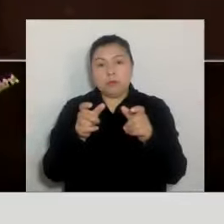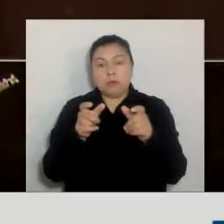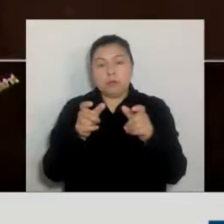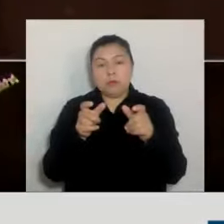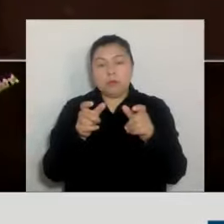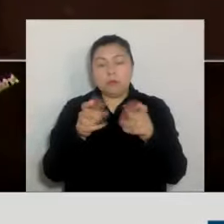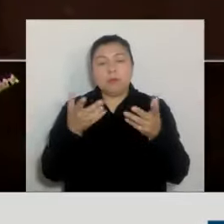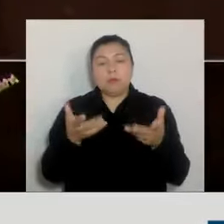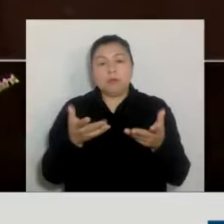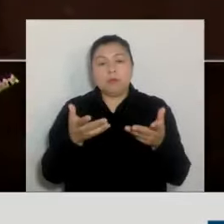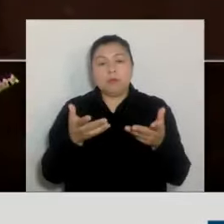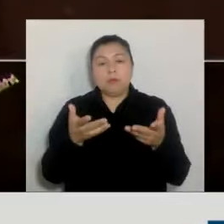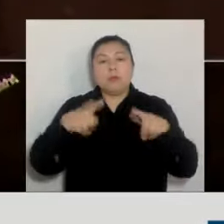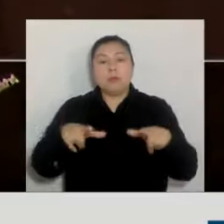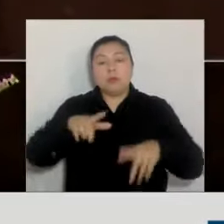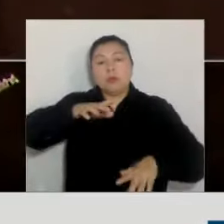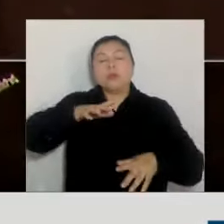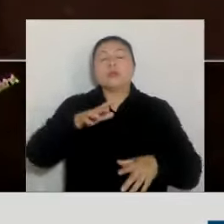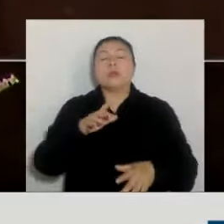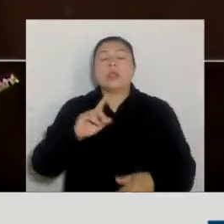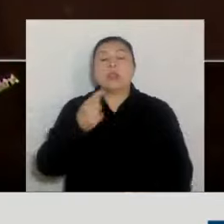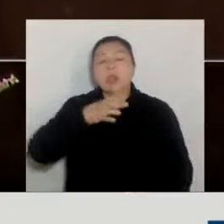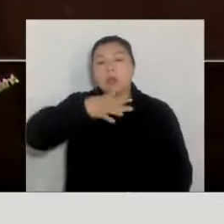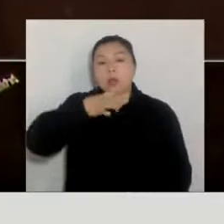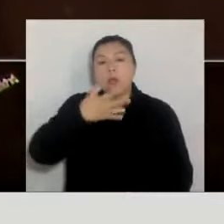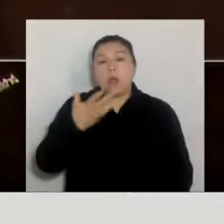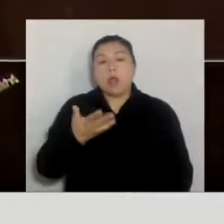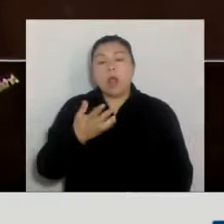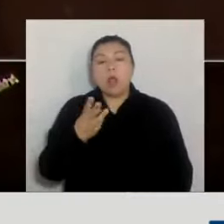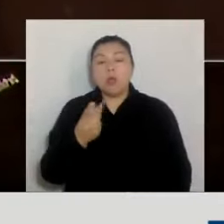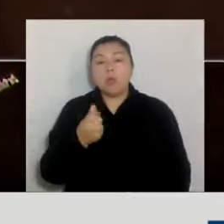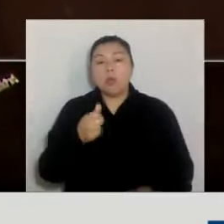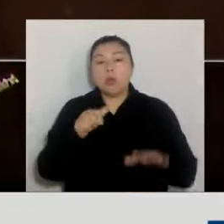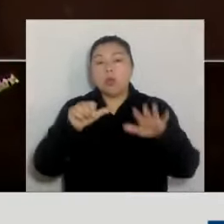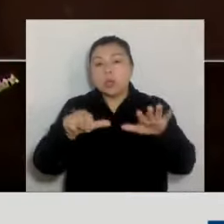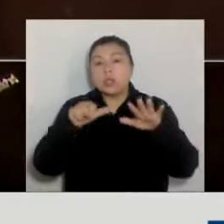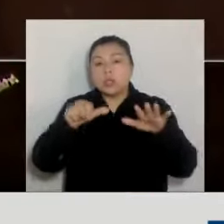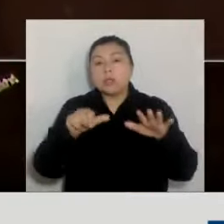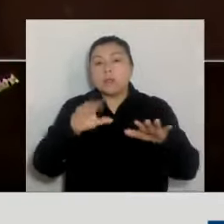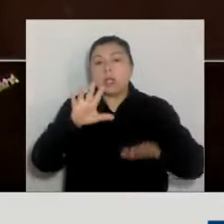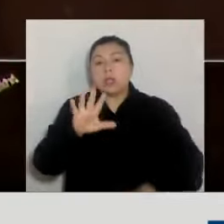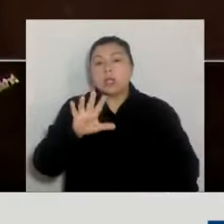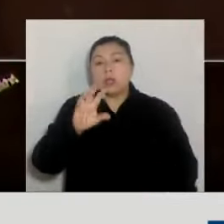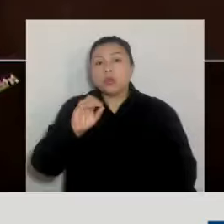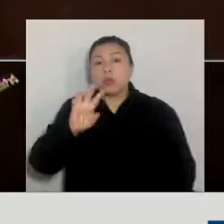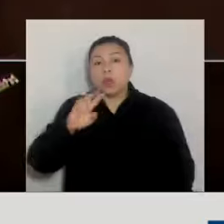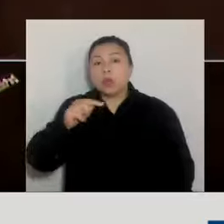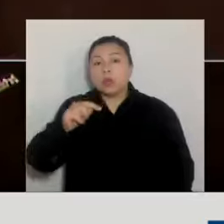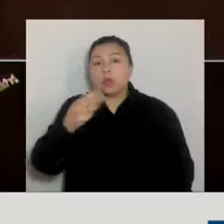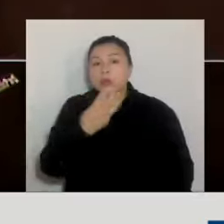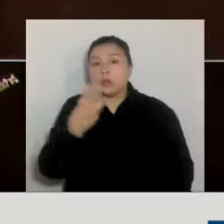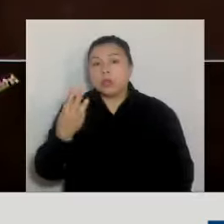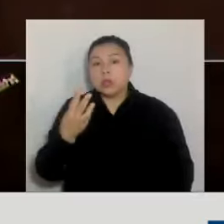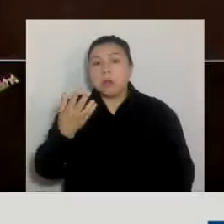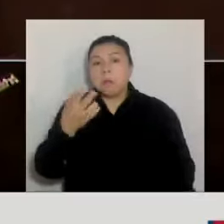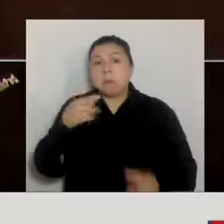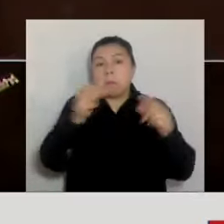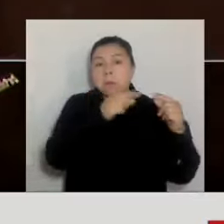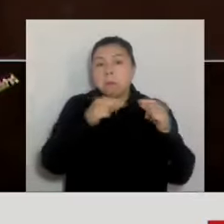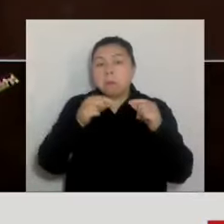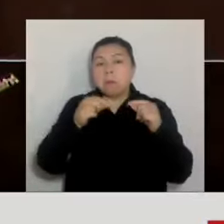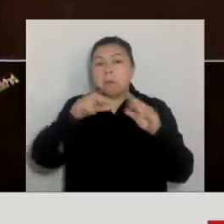de la dirección general de aguas correspondientes al boletín número 164-33 para la discusión de este proyecto